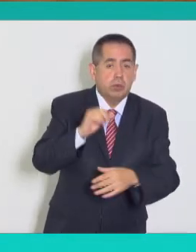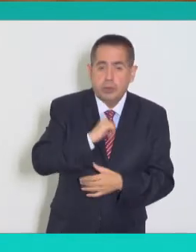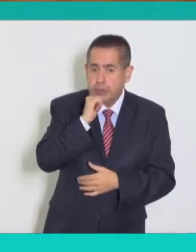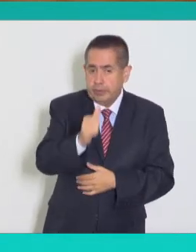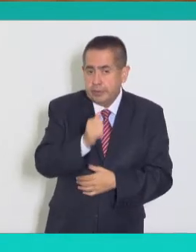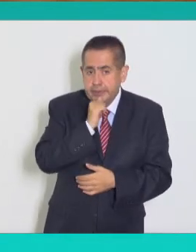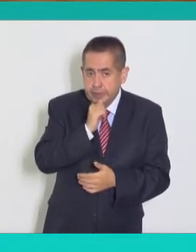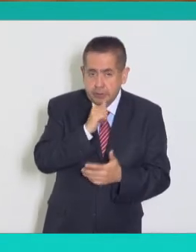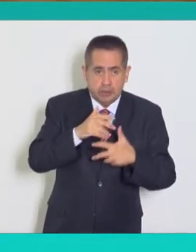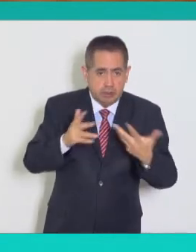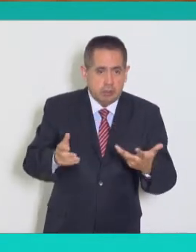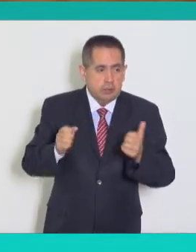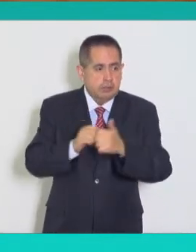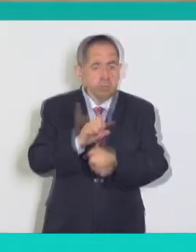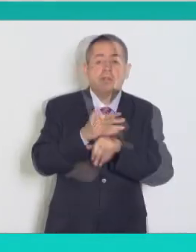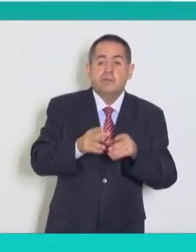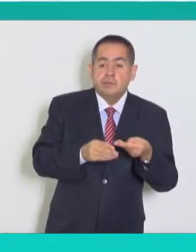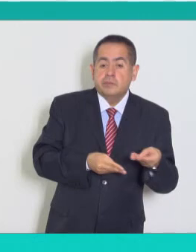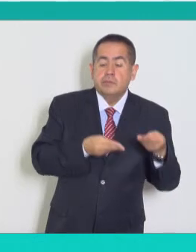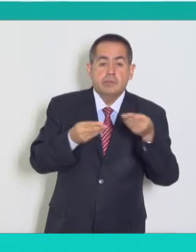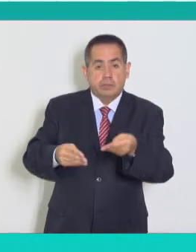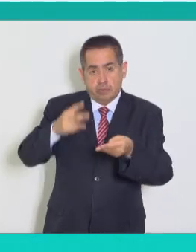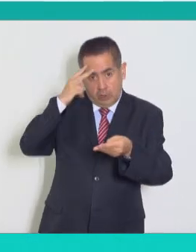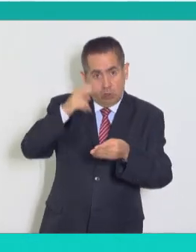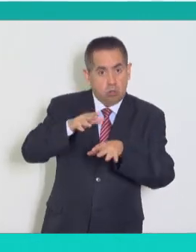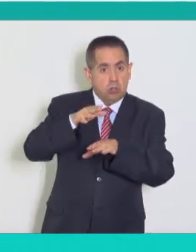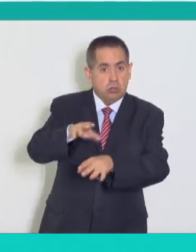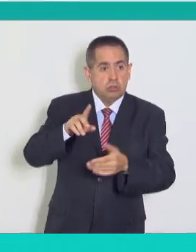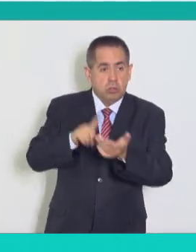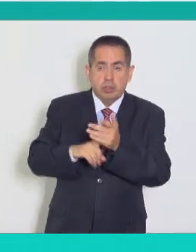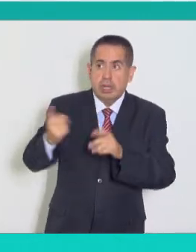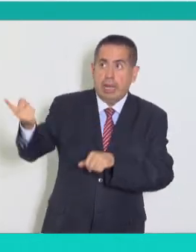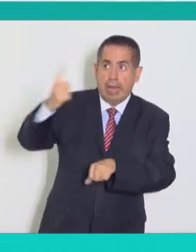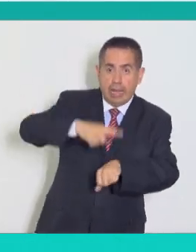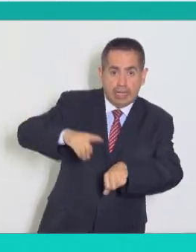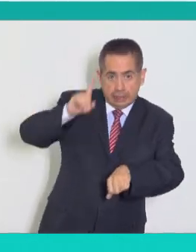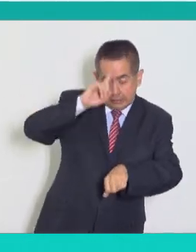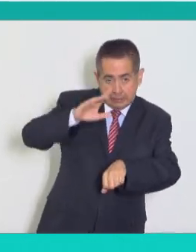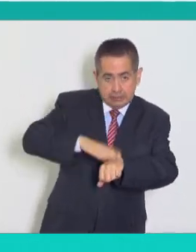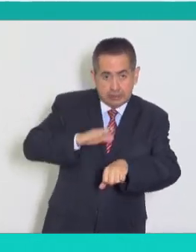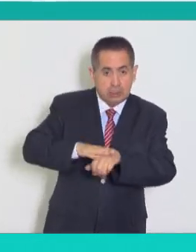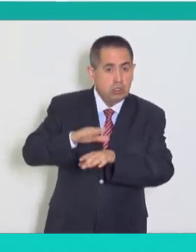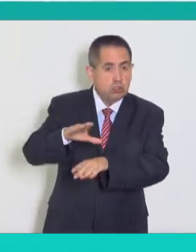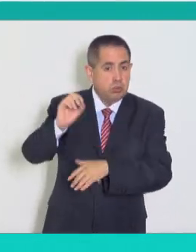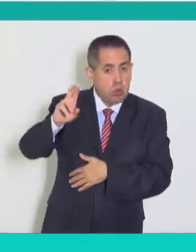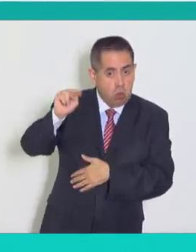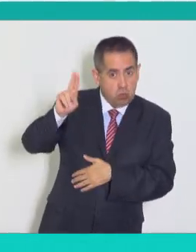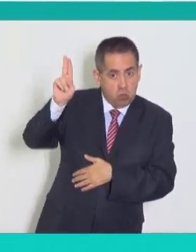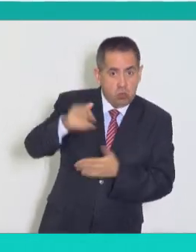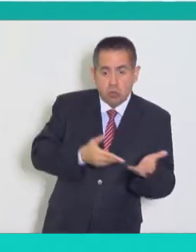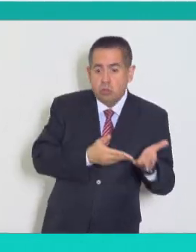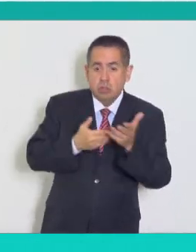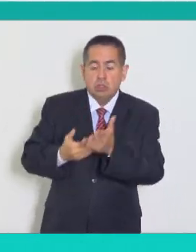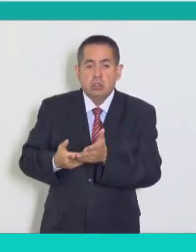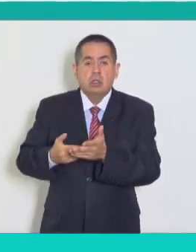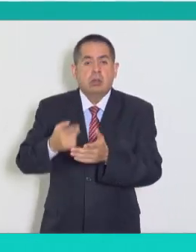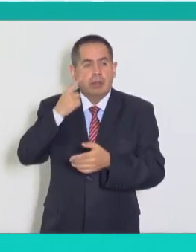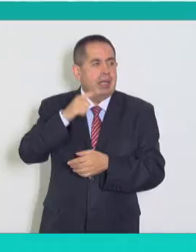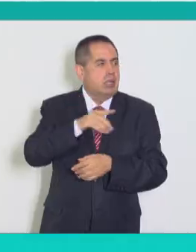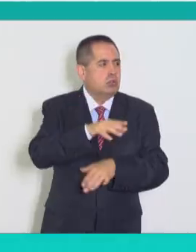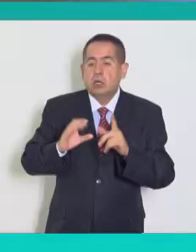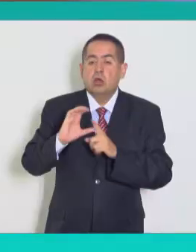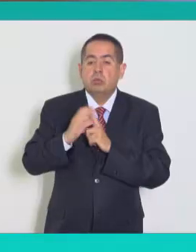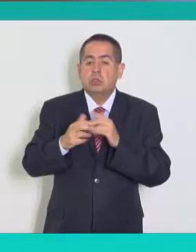a la delincuencia cenapi al presentar el caso ante el pleno la comisionada blanca lilia ibarra cadena planteó la importancia